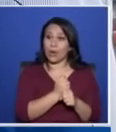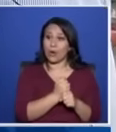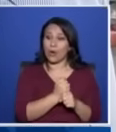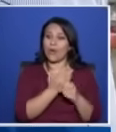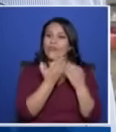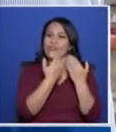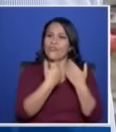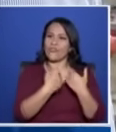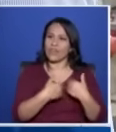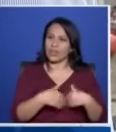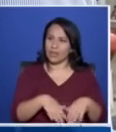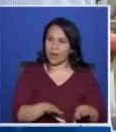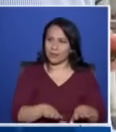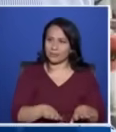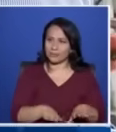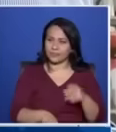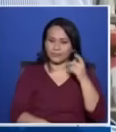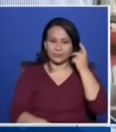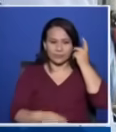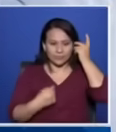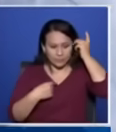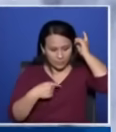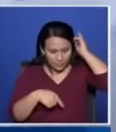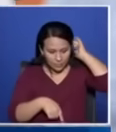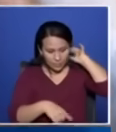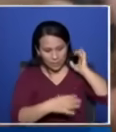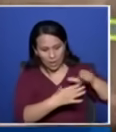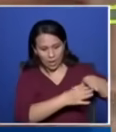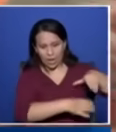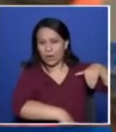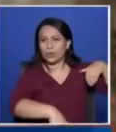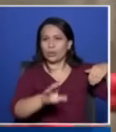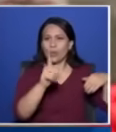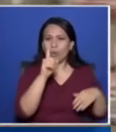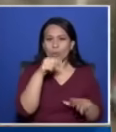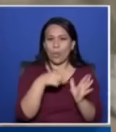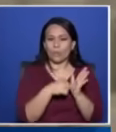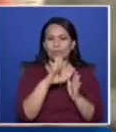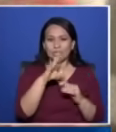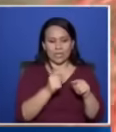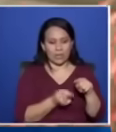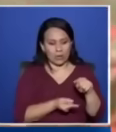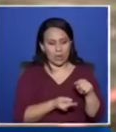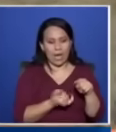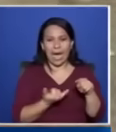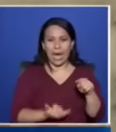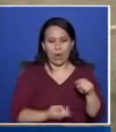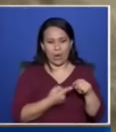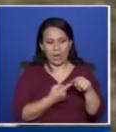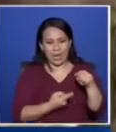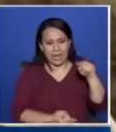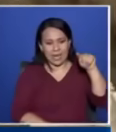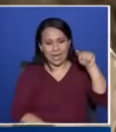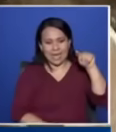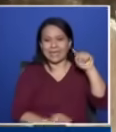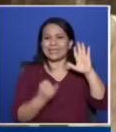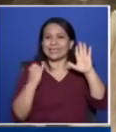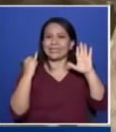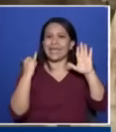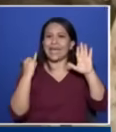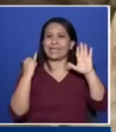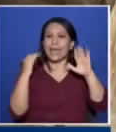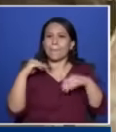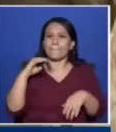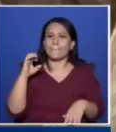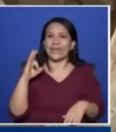definitivo. Se está ampliando los sumideros, que apenas eran 1.5 metros, a unos sumideros de 6 metros para poder captar